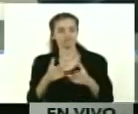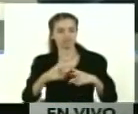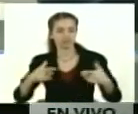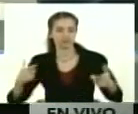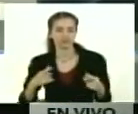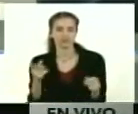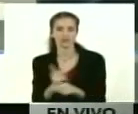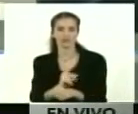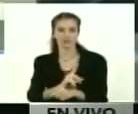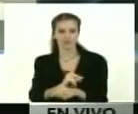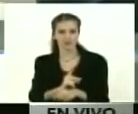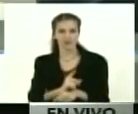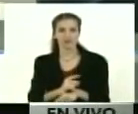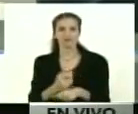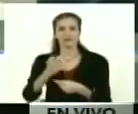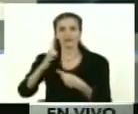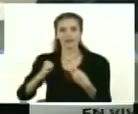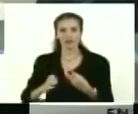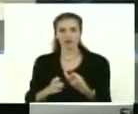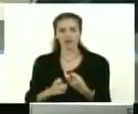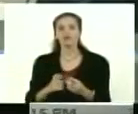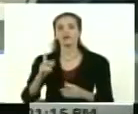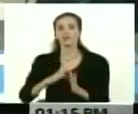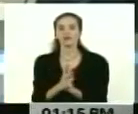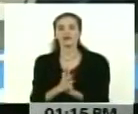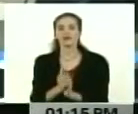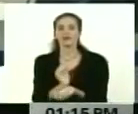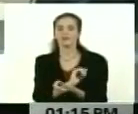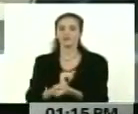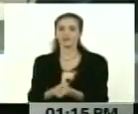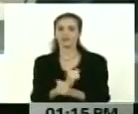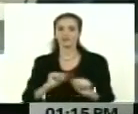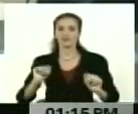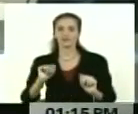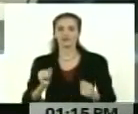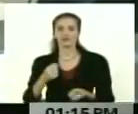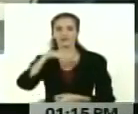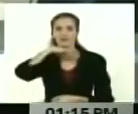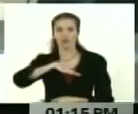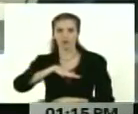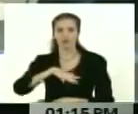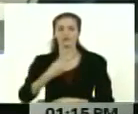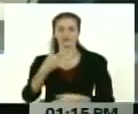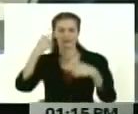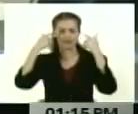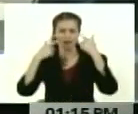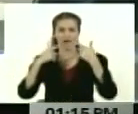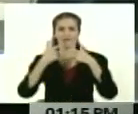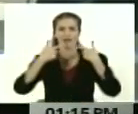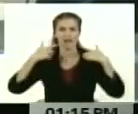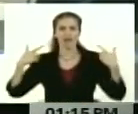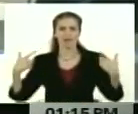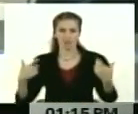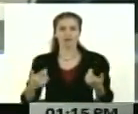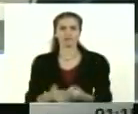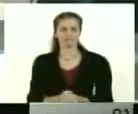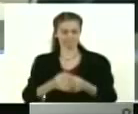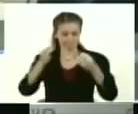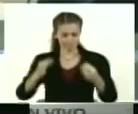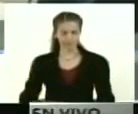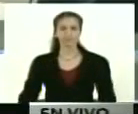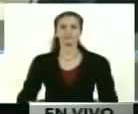acelerador estratégico y desencadenante histórico. Ahí va Chávez en su lenguaje,